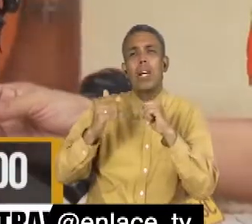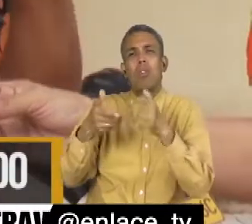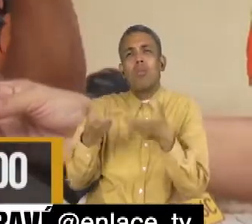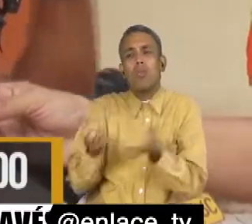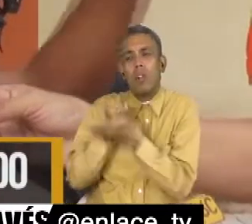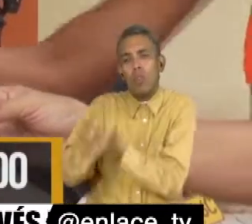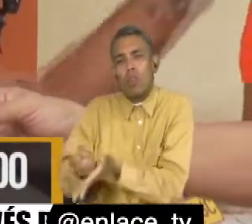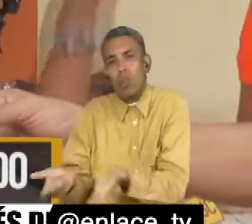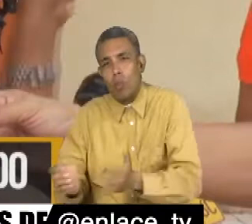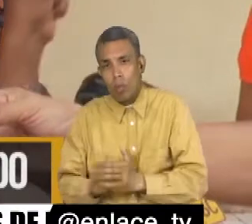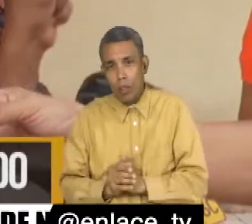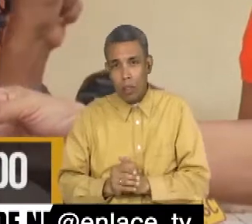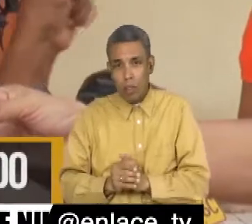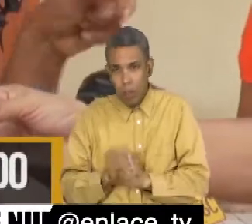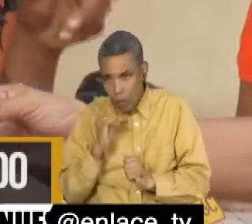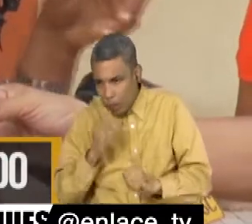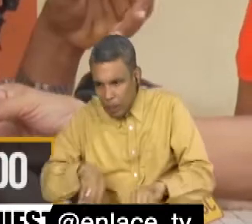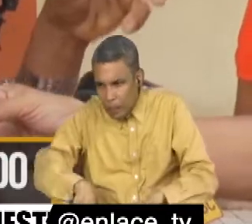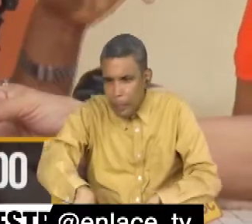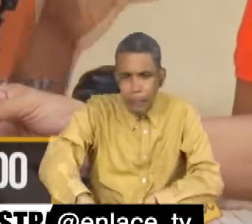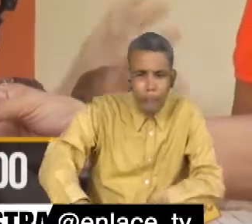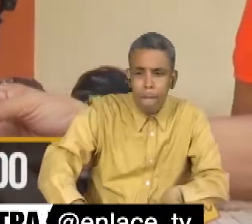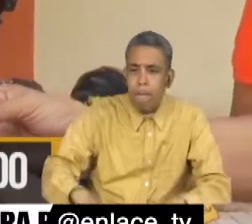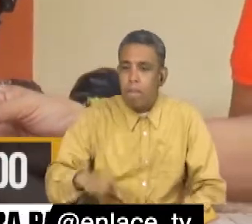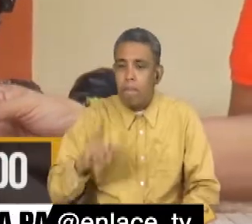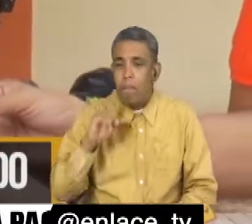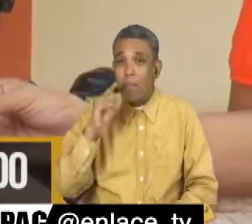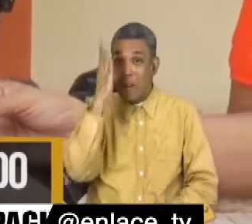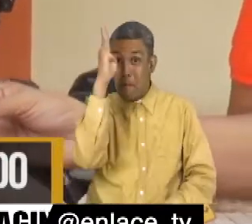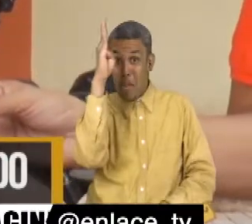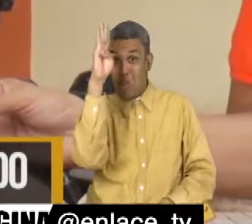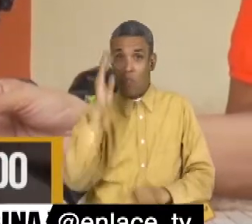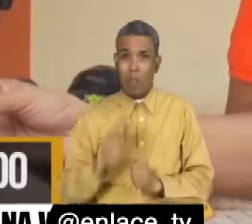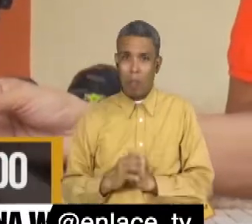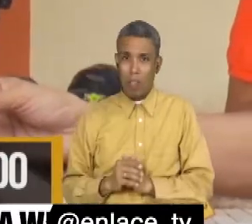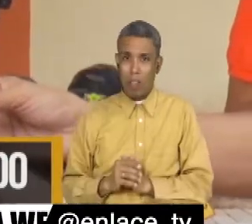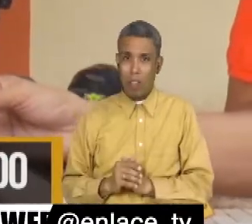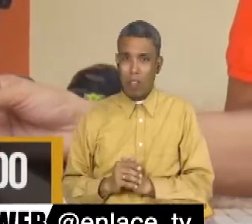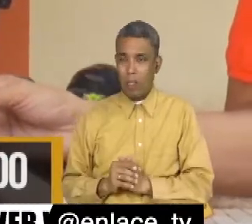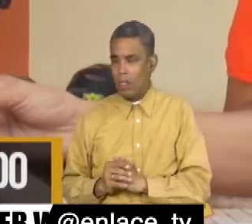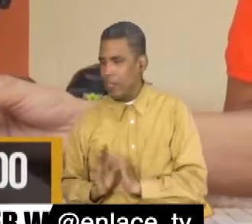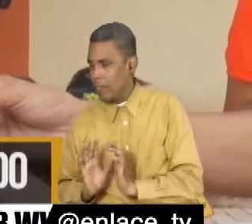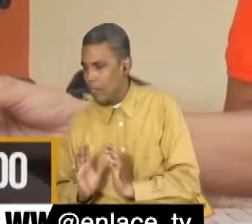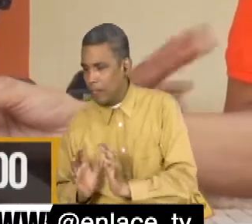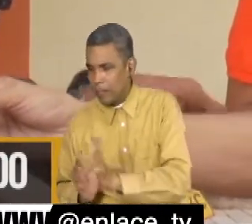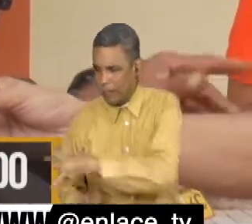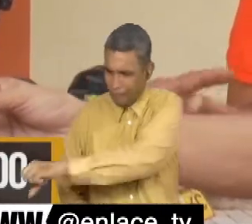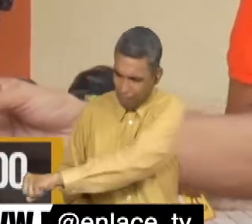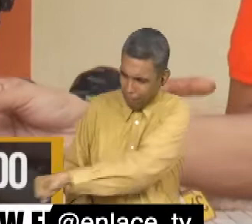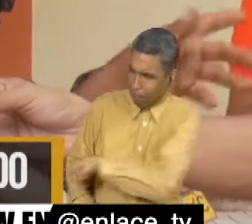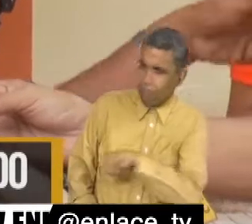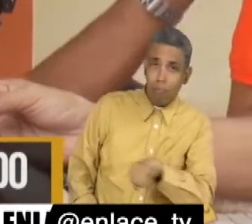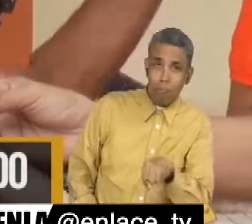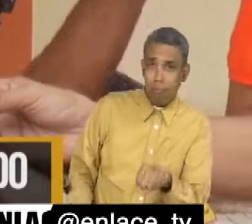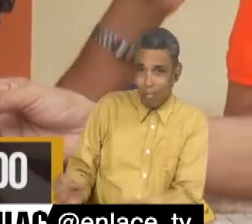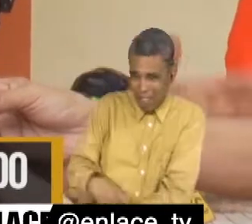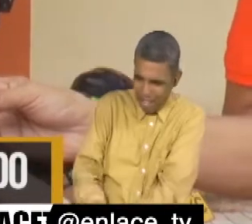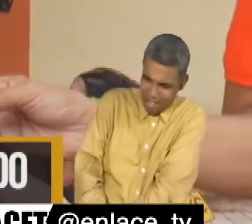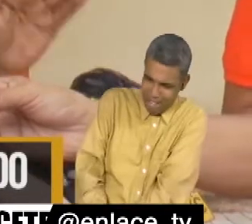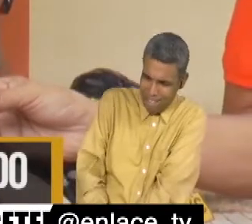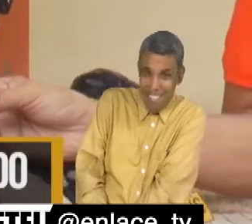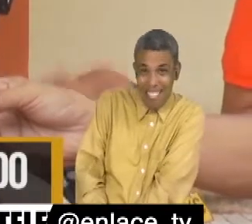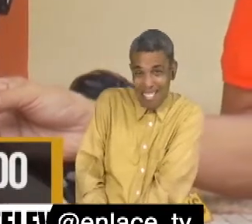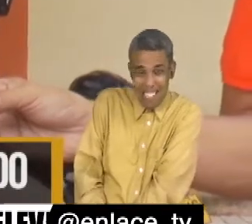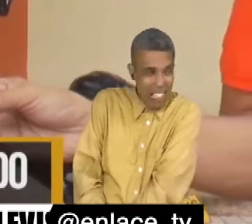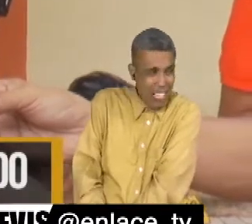encontraron la plata y le abrieron la puerta del baño, y él caminando ahí, agateando, una muchacha iba